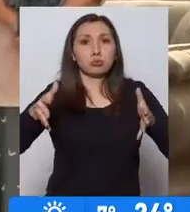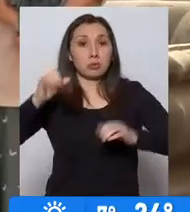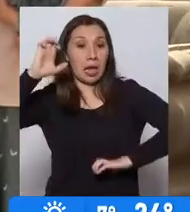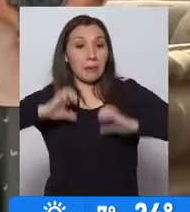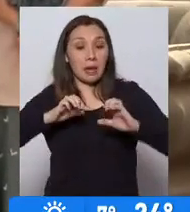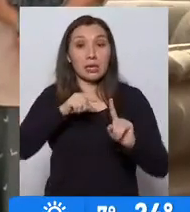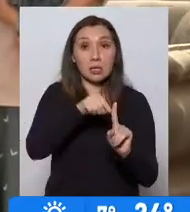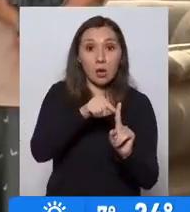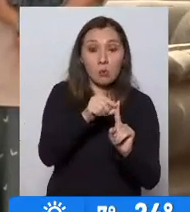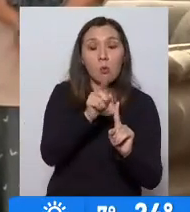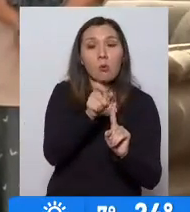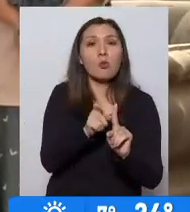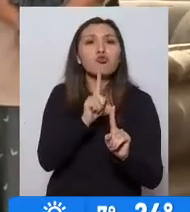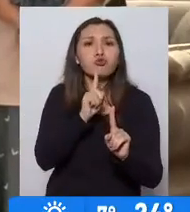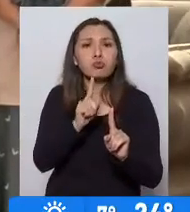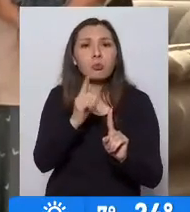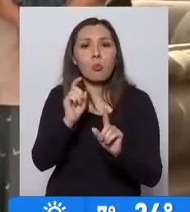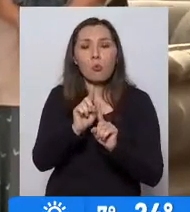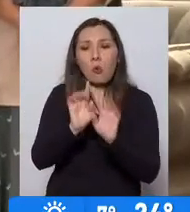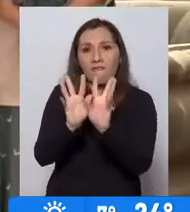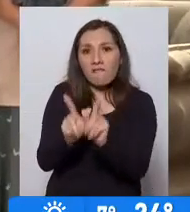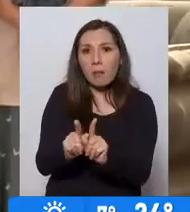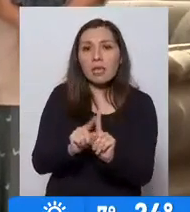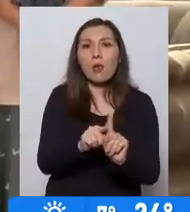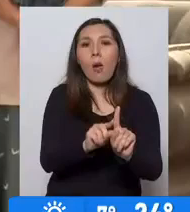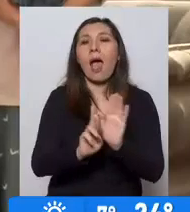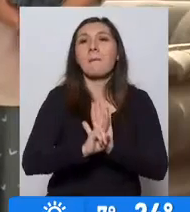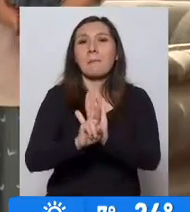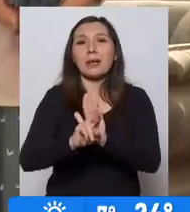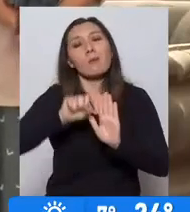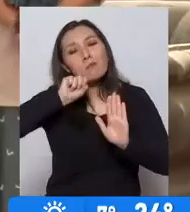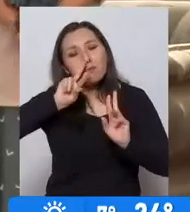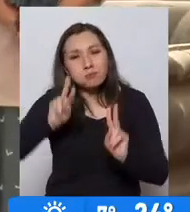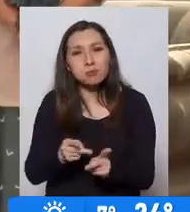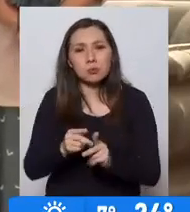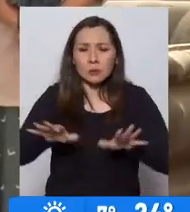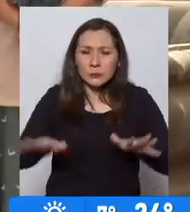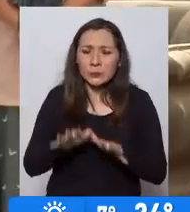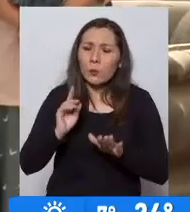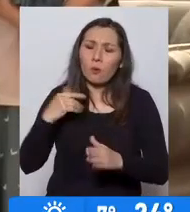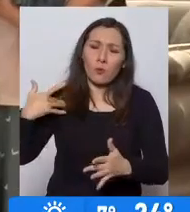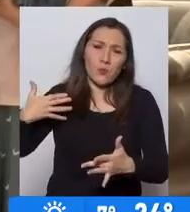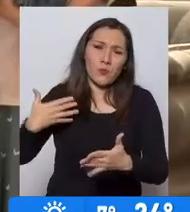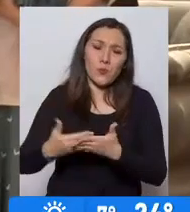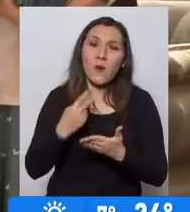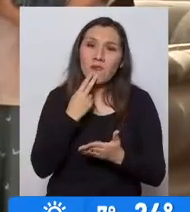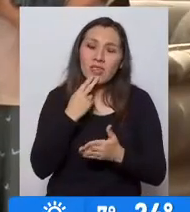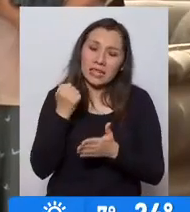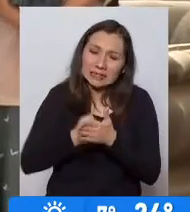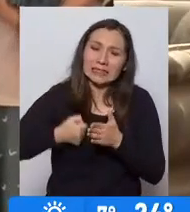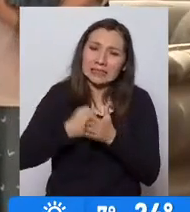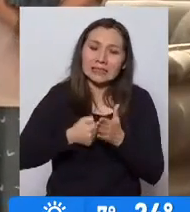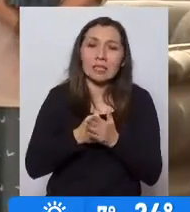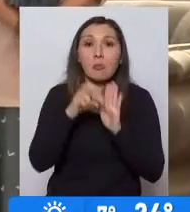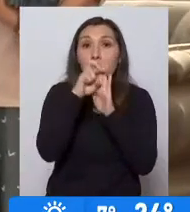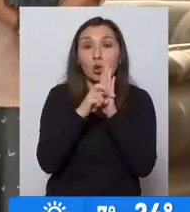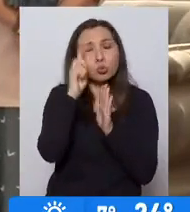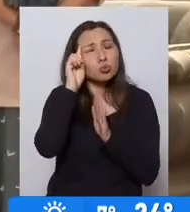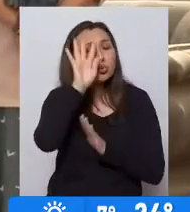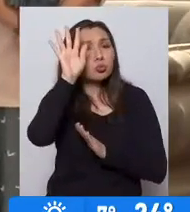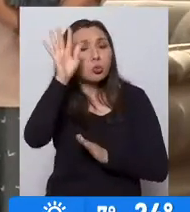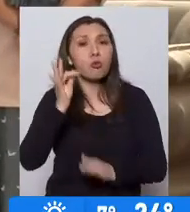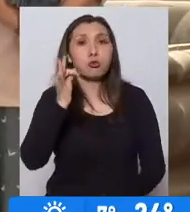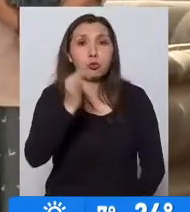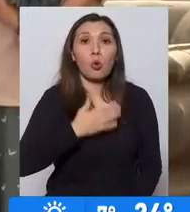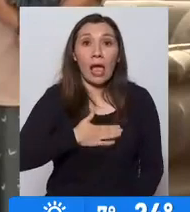empresa hay un rostro, hay una familia, está el esfuerzo de toda una vida, hay un proyecto y un sueño de